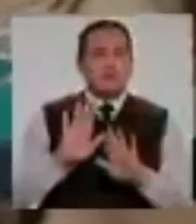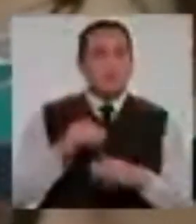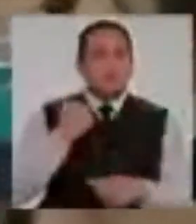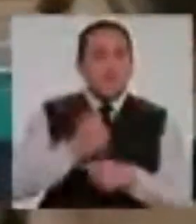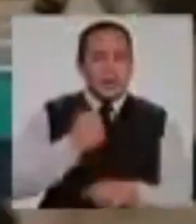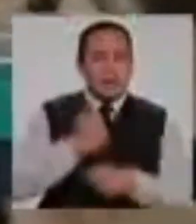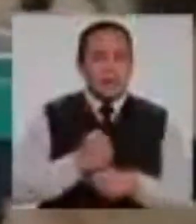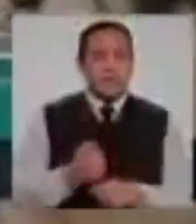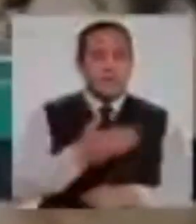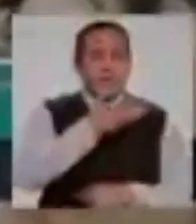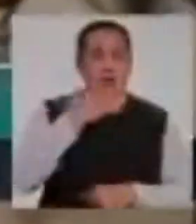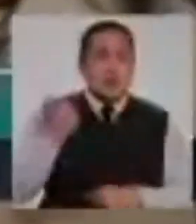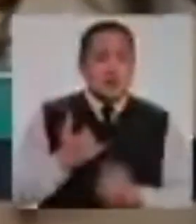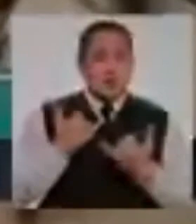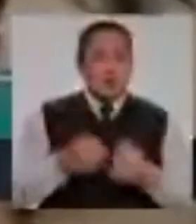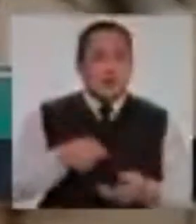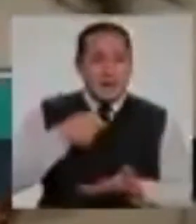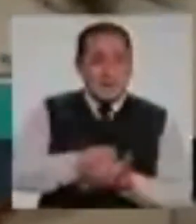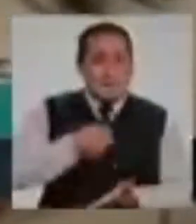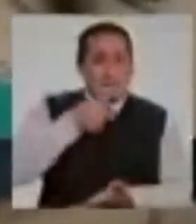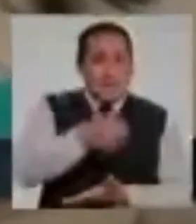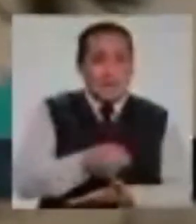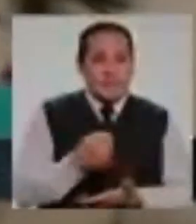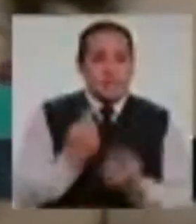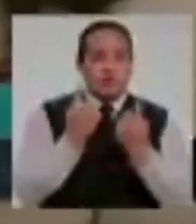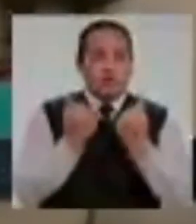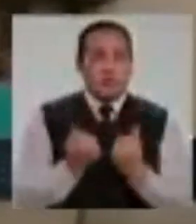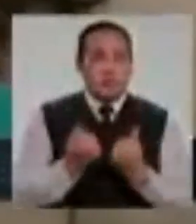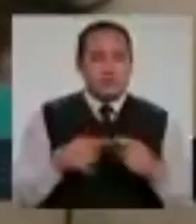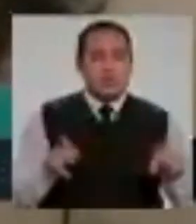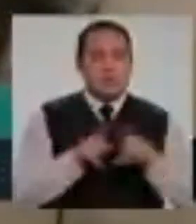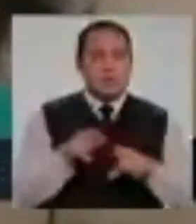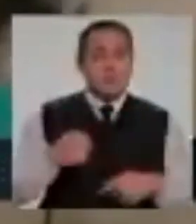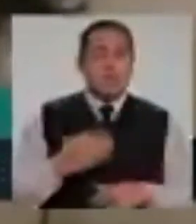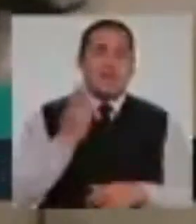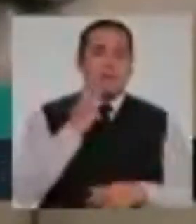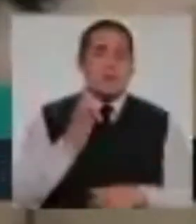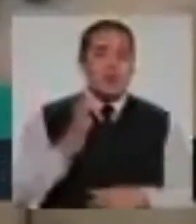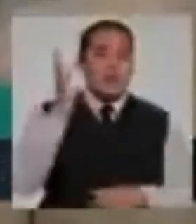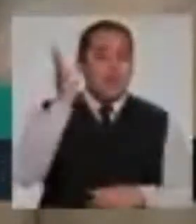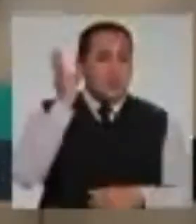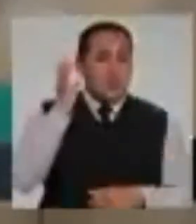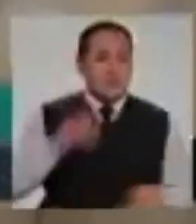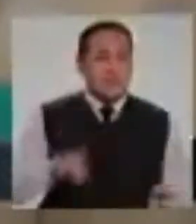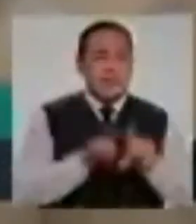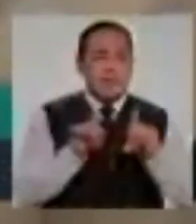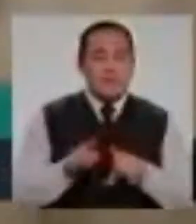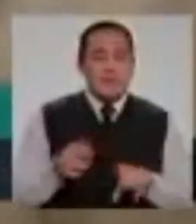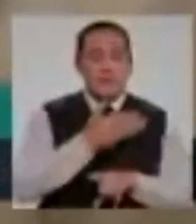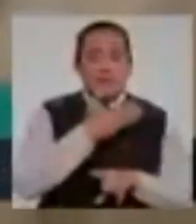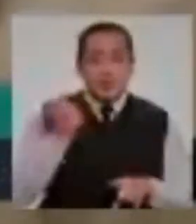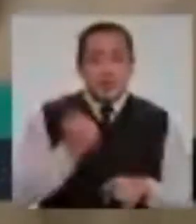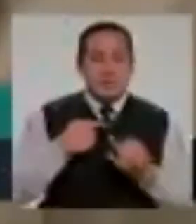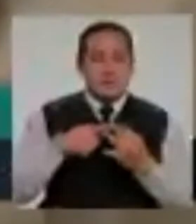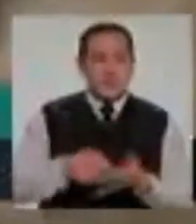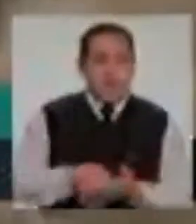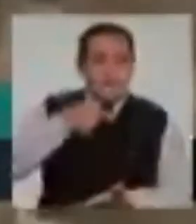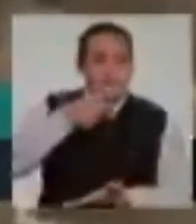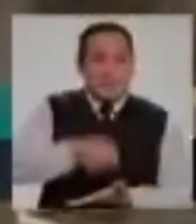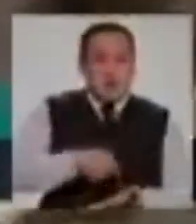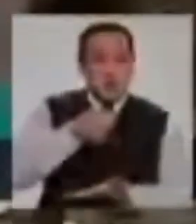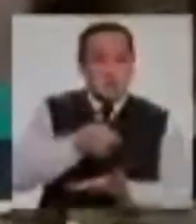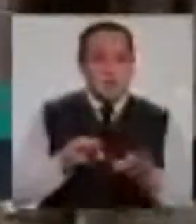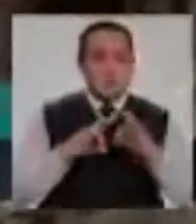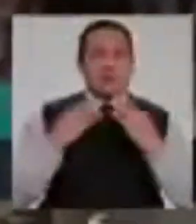trabajo, mejorará también los ingresos económicos de la madre, de la mujer, y mejorará por ende los ingresos económicos